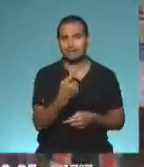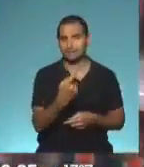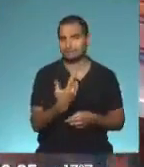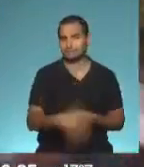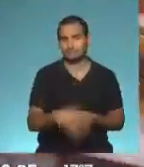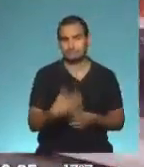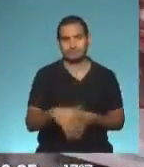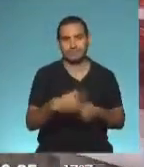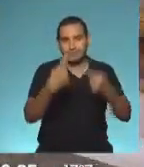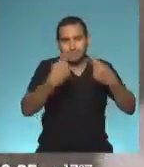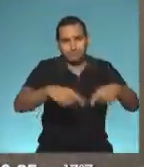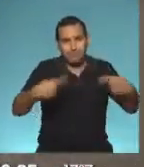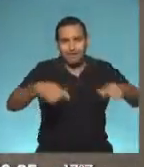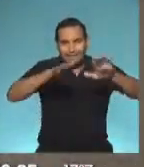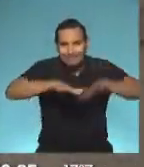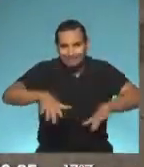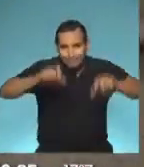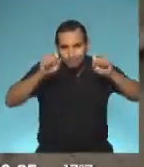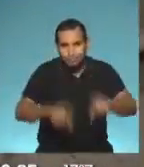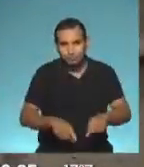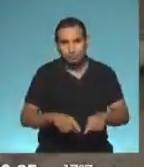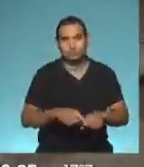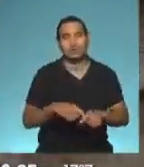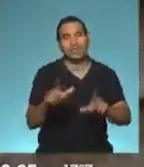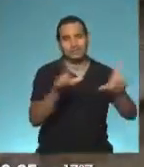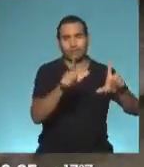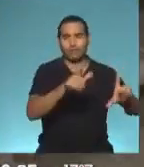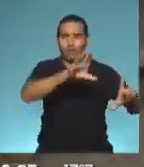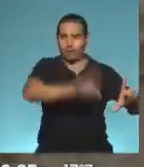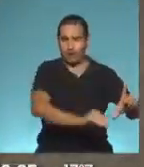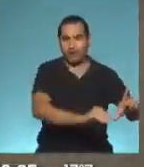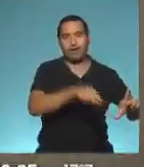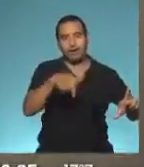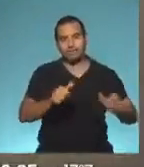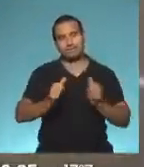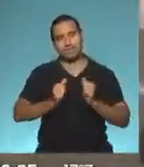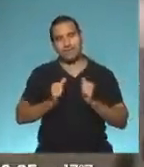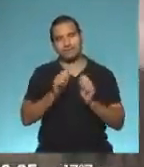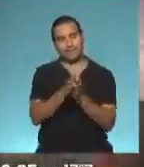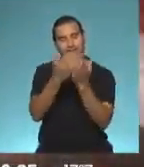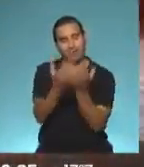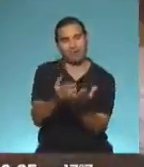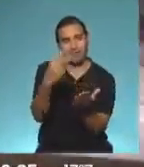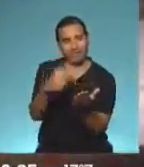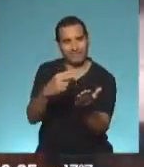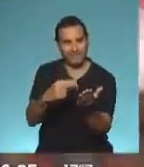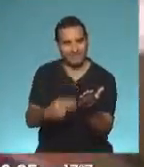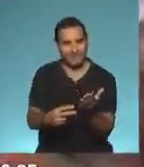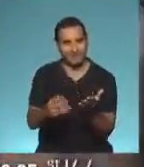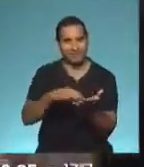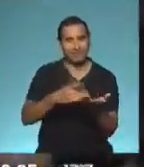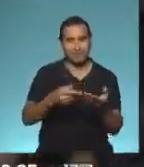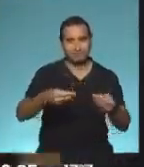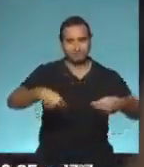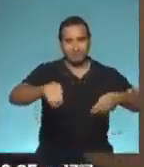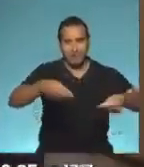de fantasía para los niños a pagar un poco el televisor y sentarse con un buen libro al sentarse con una cartulina